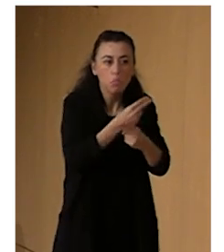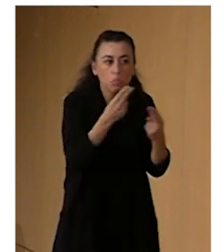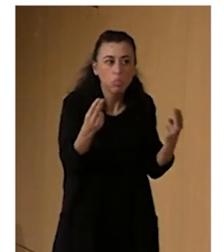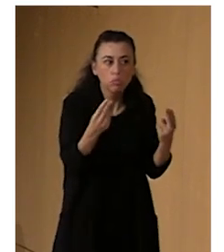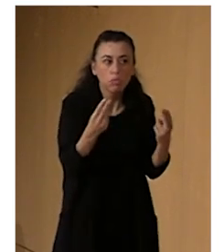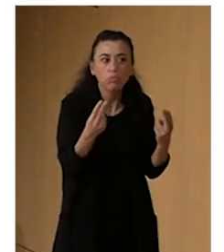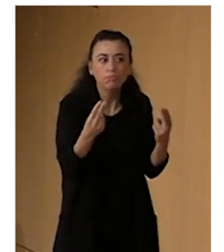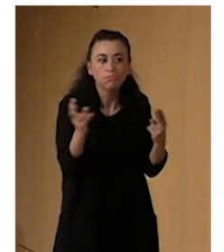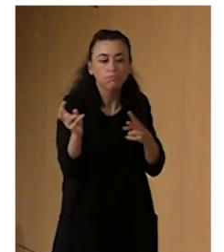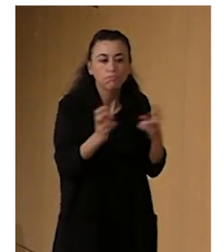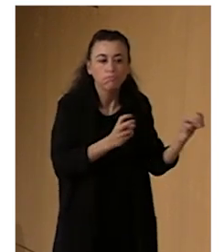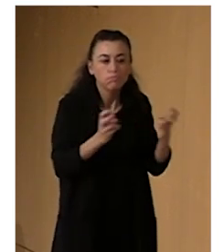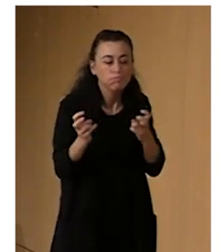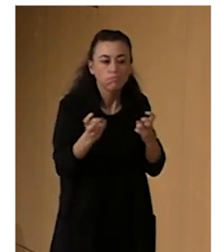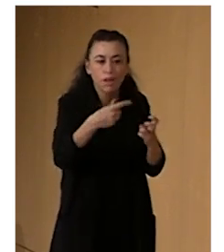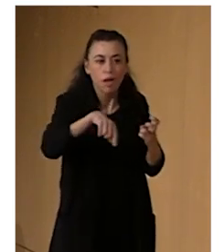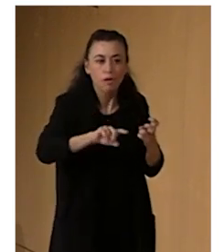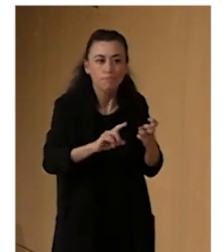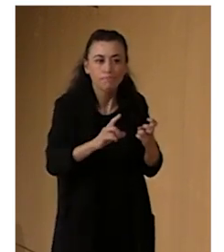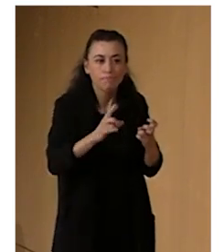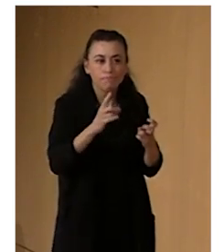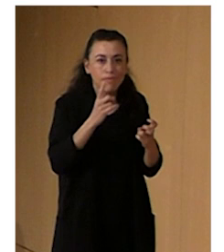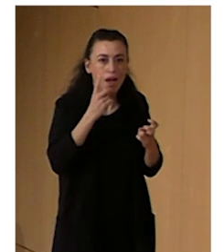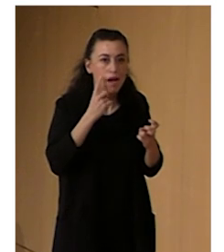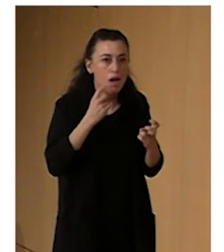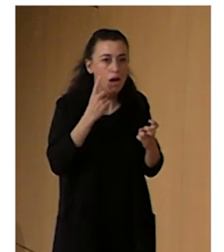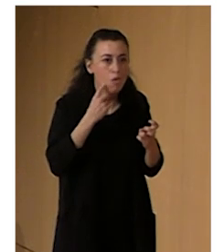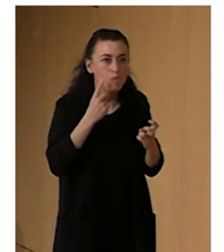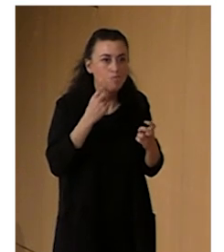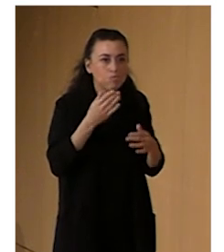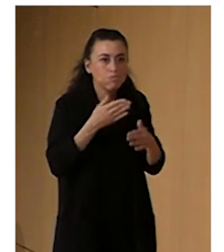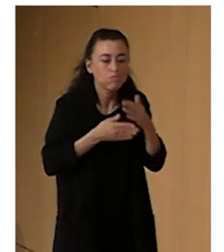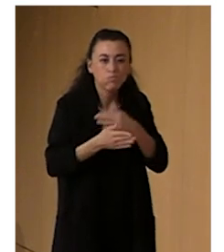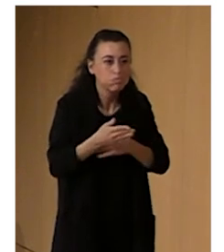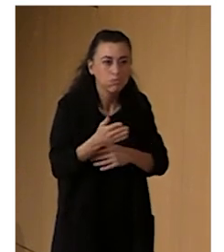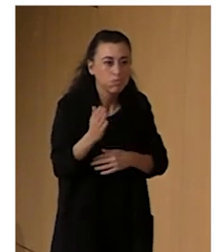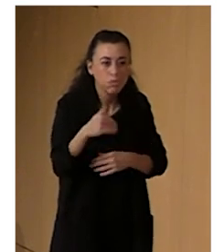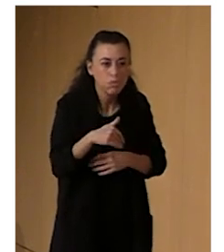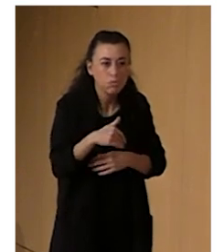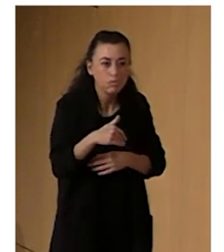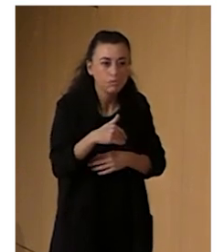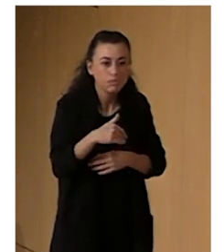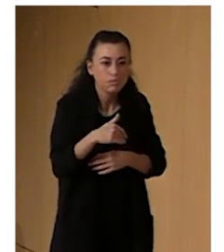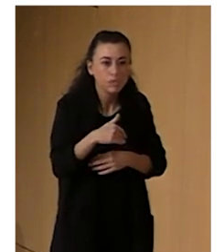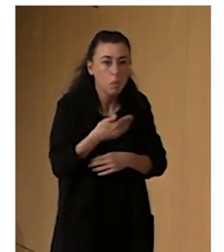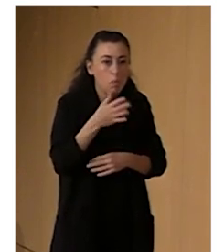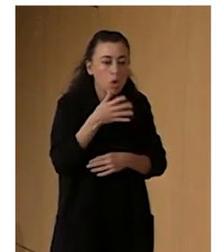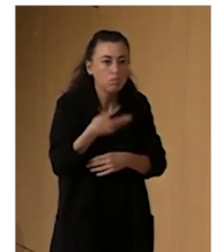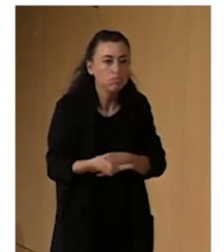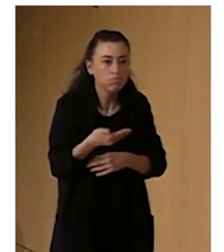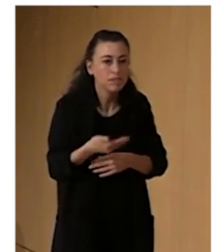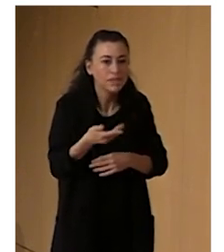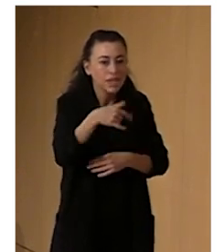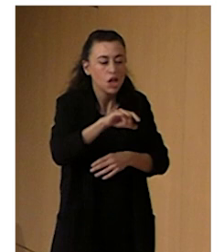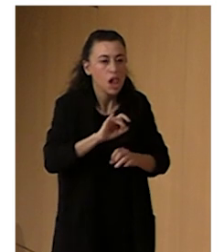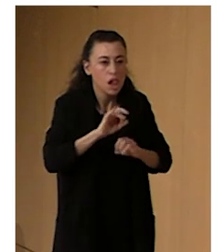a acceder a a danza Entonces es importante que tengan claro eh que queé van a ver y que Qué